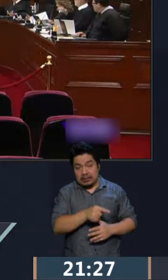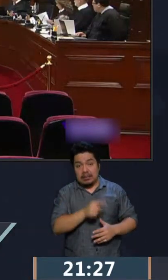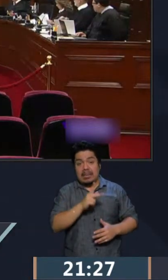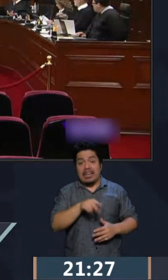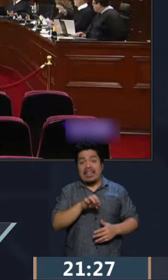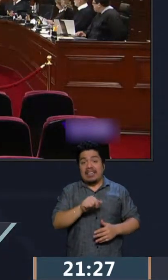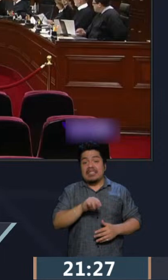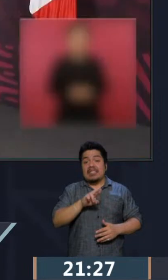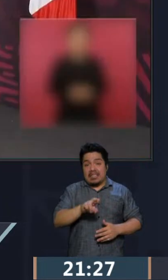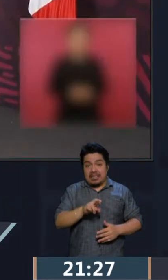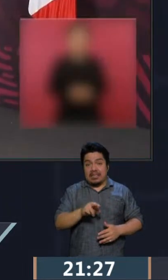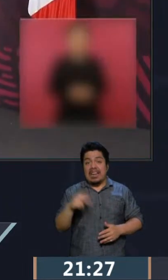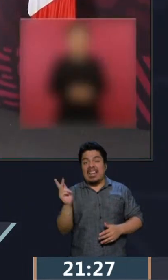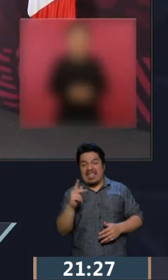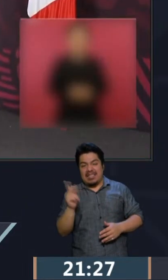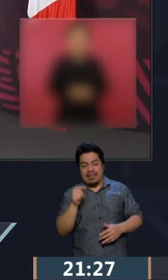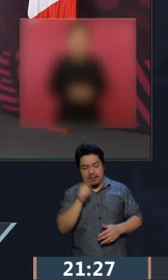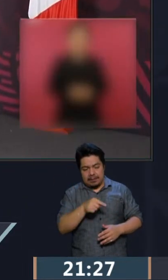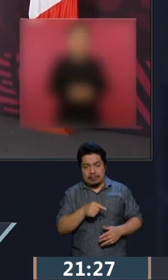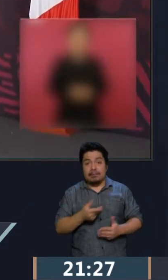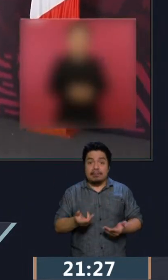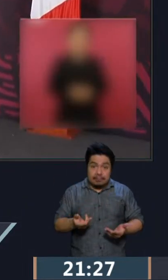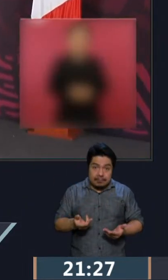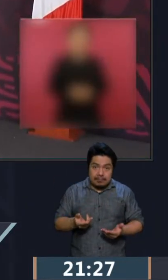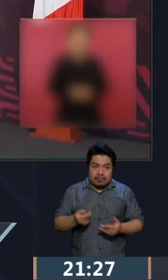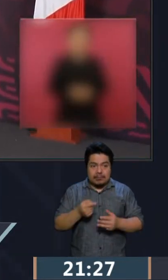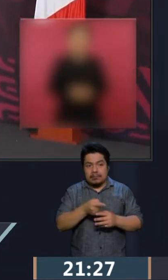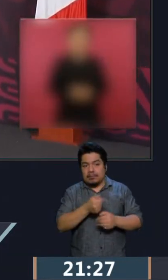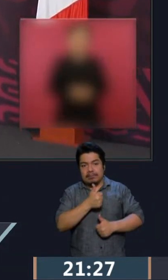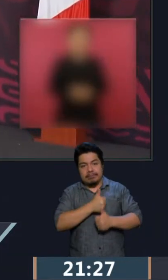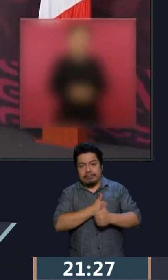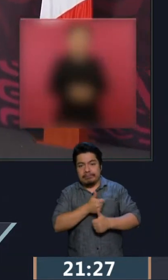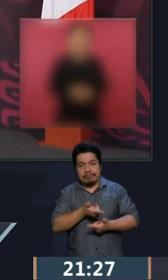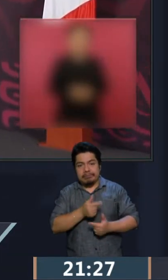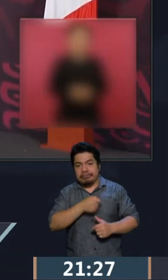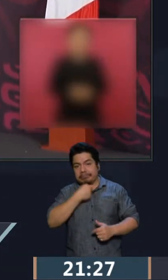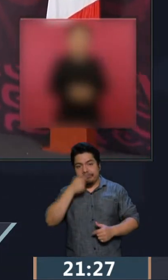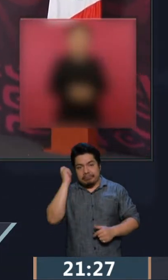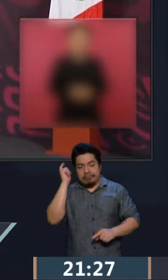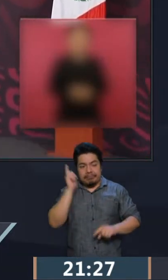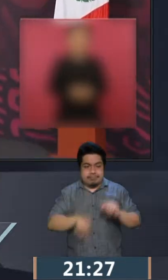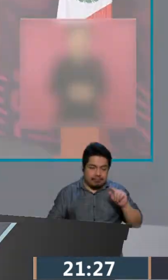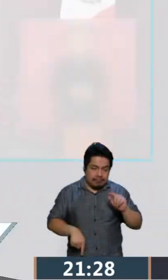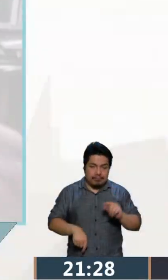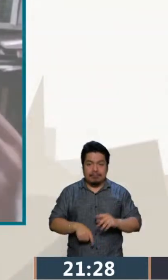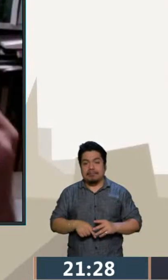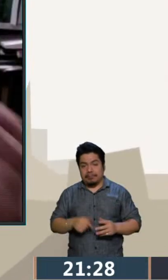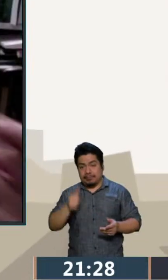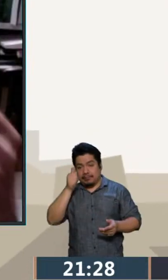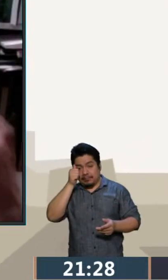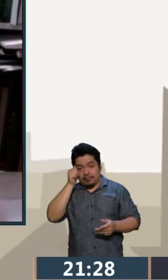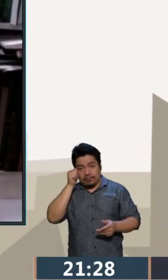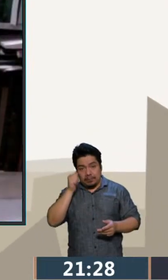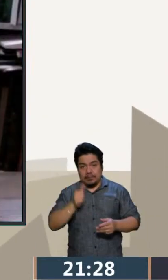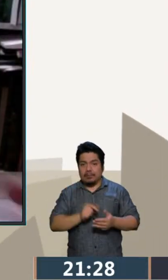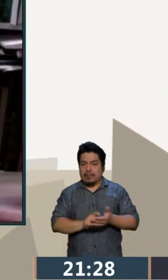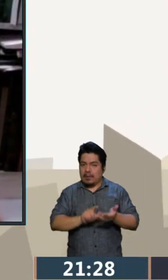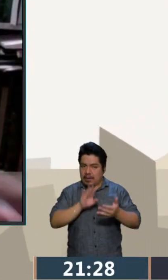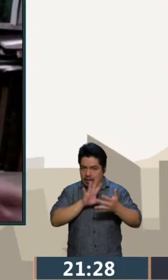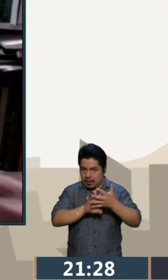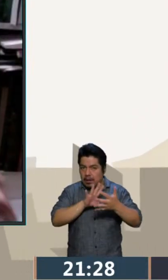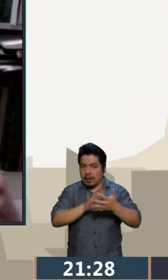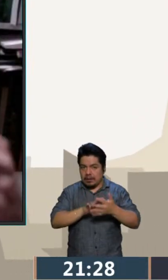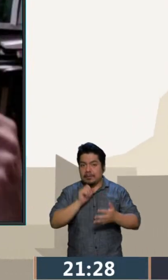Kirchner, 13 causas, y le descarriló su candidatura presidencial. Y entre otras cosas, metieron a la cárcel en